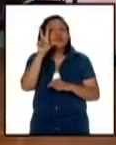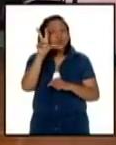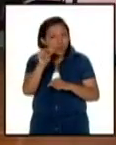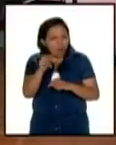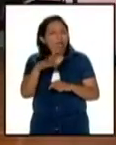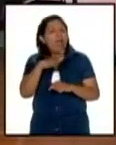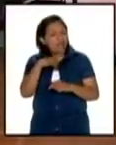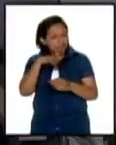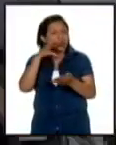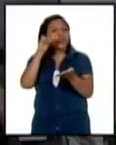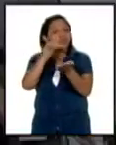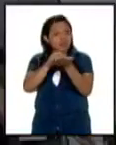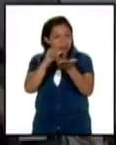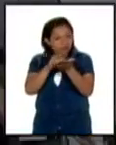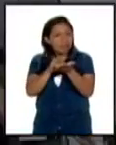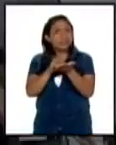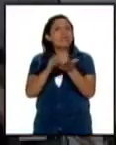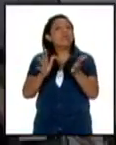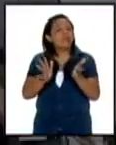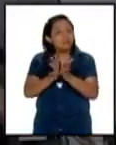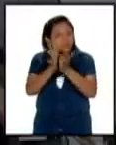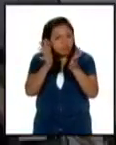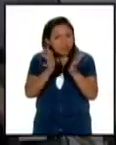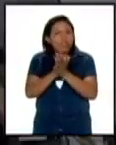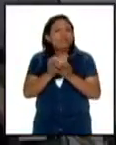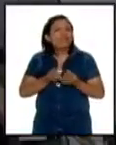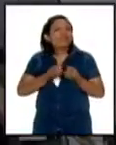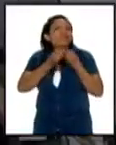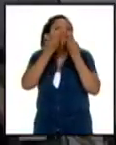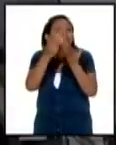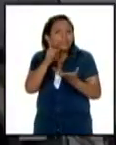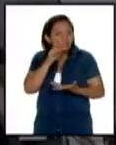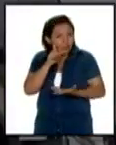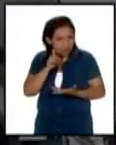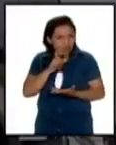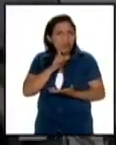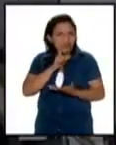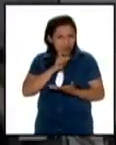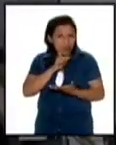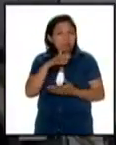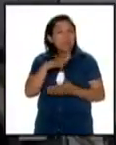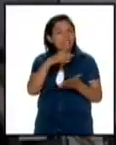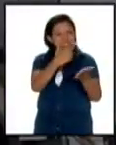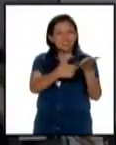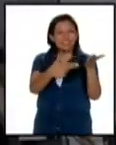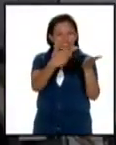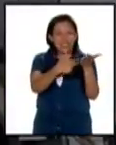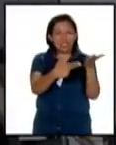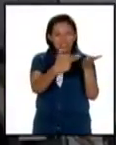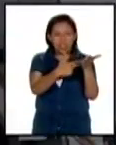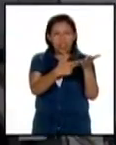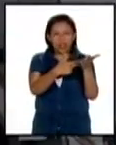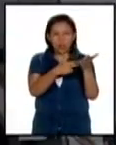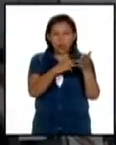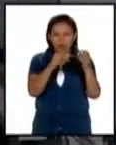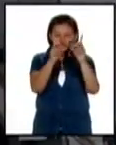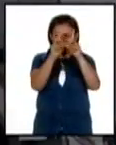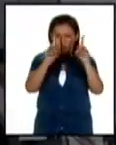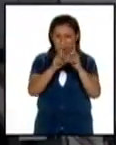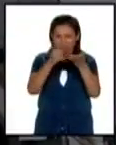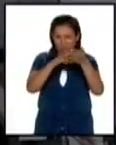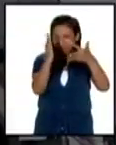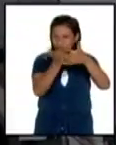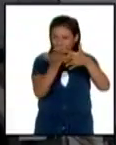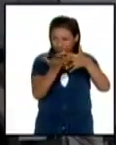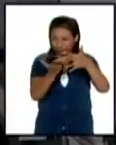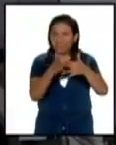seguir participando, manifestando la sexualidad. Existe un taller, también un módulo sobre arte